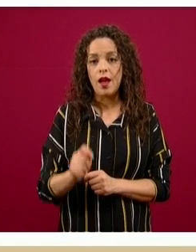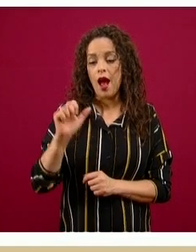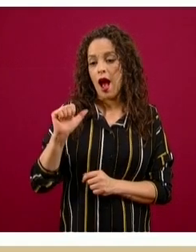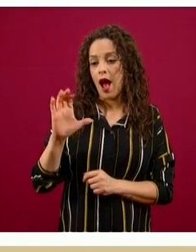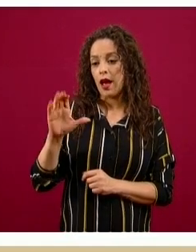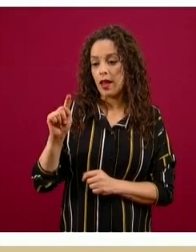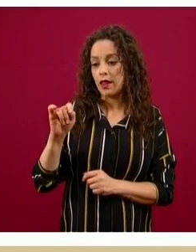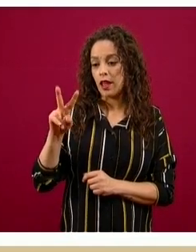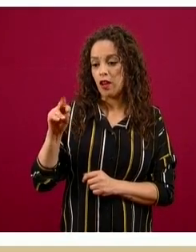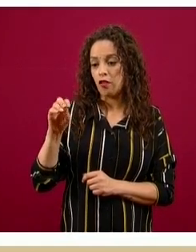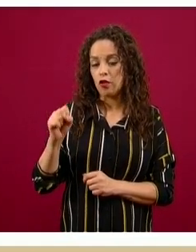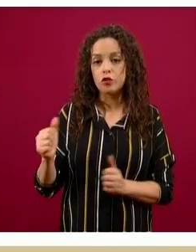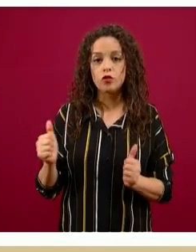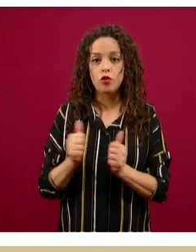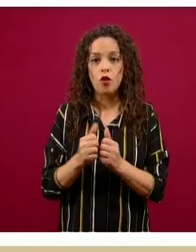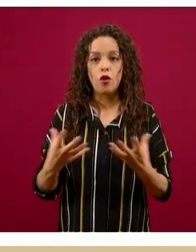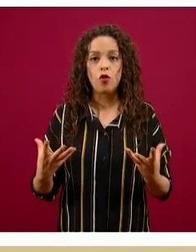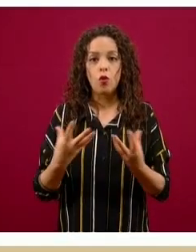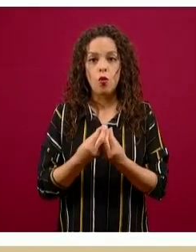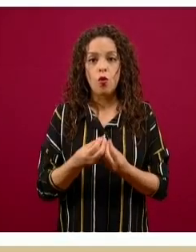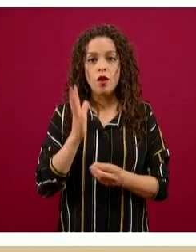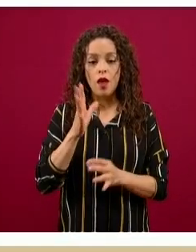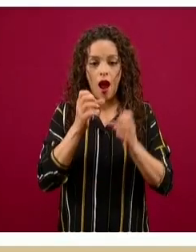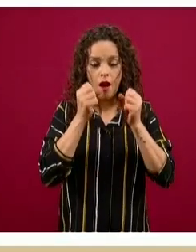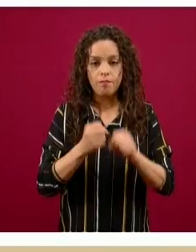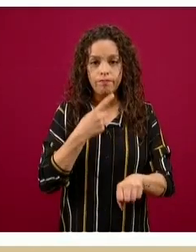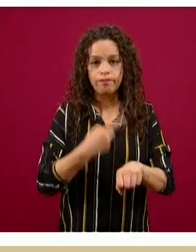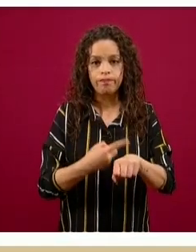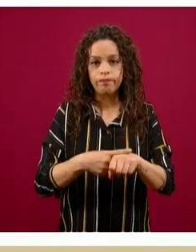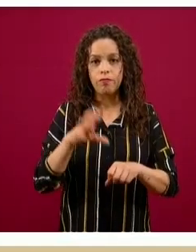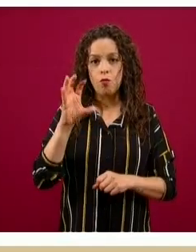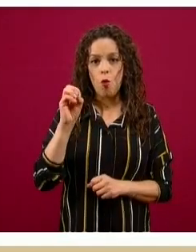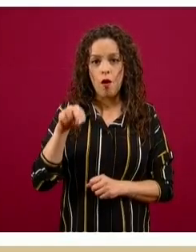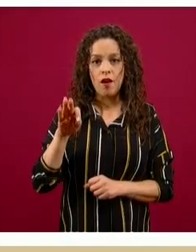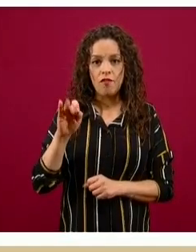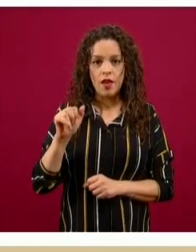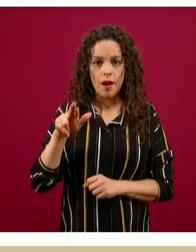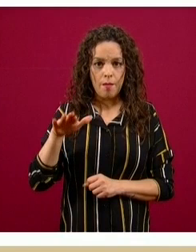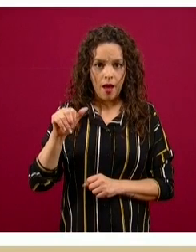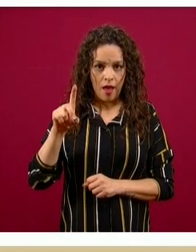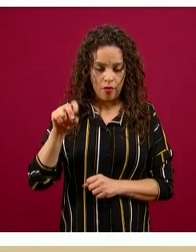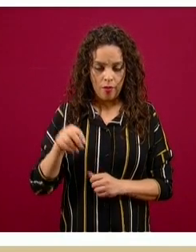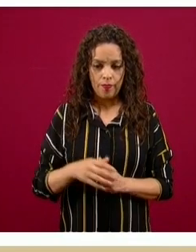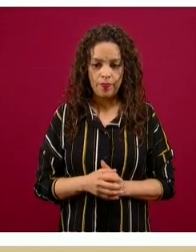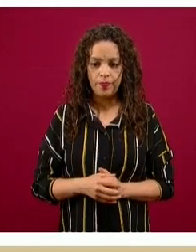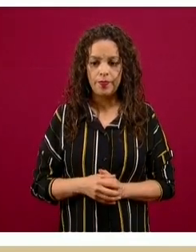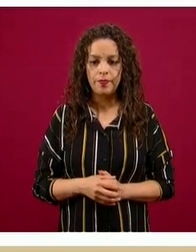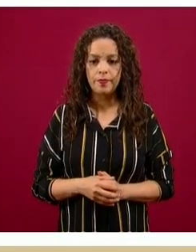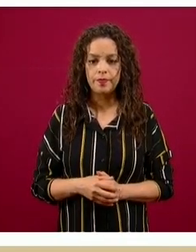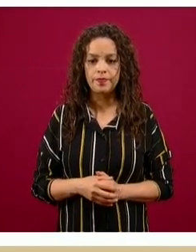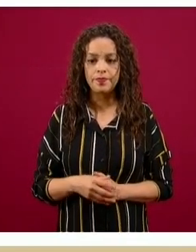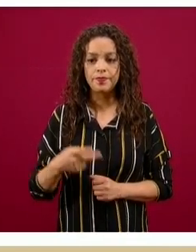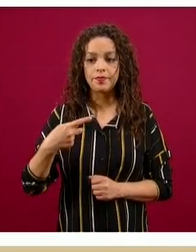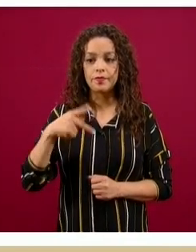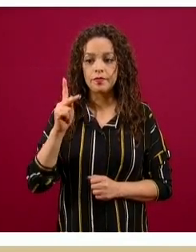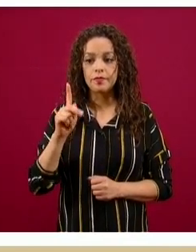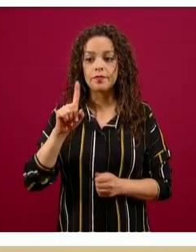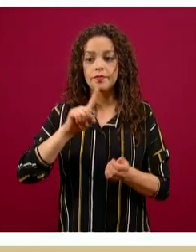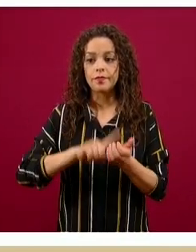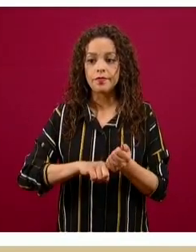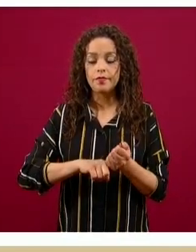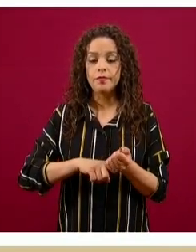que se han confirmado ya con un resultado positivo de laboratorio, como aquellos que todavía se mantienen en la clasificación